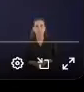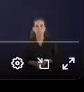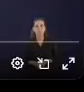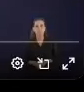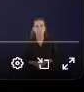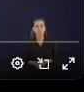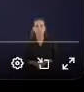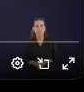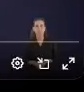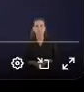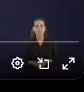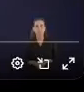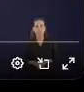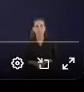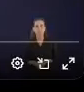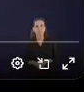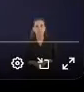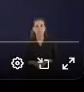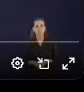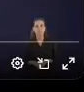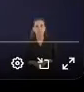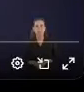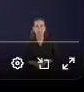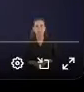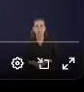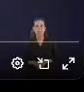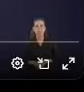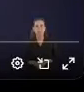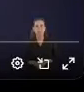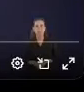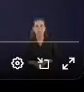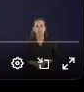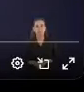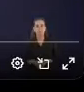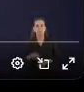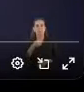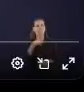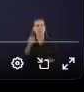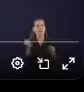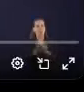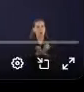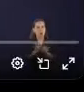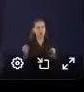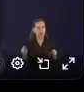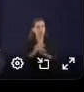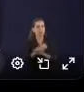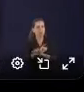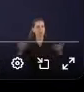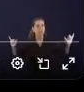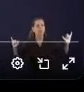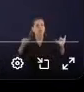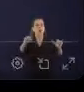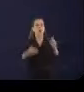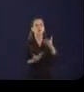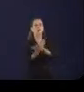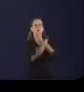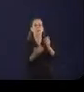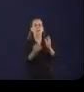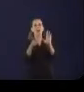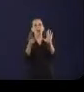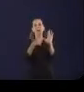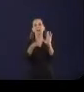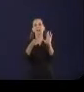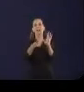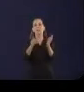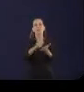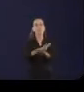mejores lineamientos Pero bueno entiendo la condición también en Rosario que hoy fue publicado el nuevo reglamento para el uso